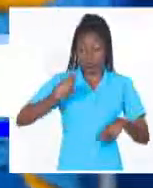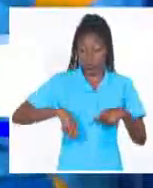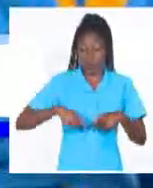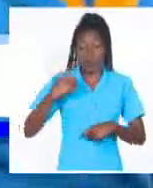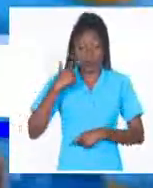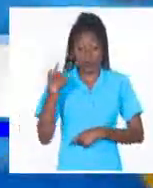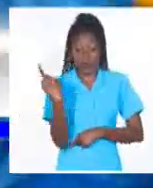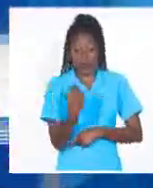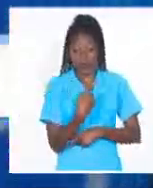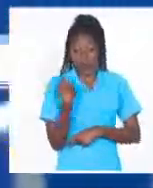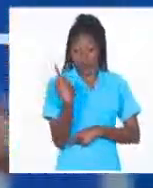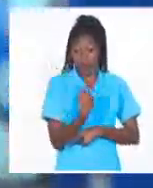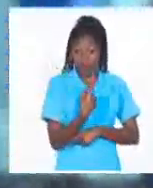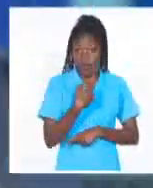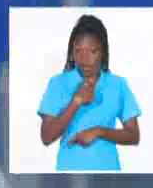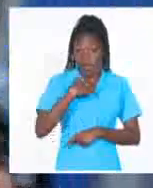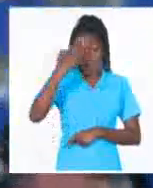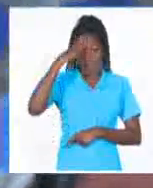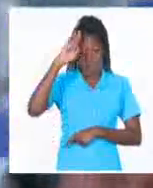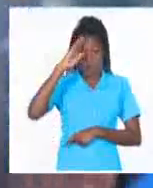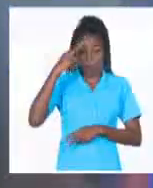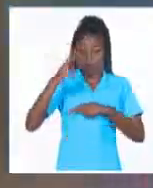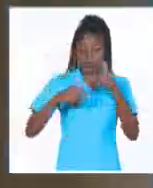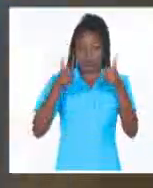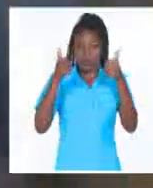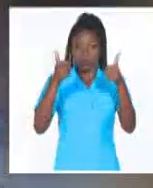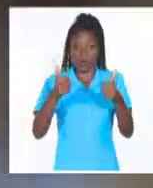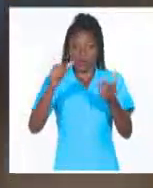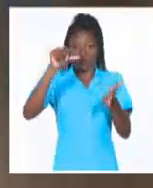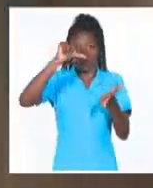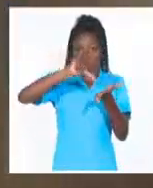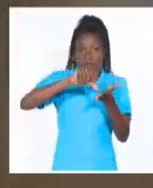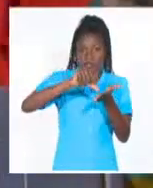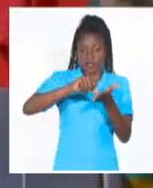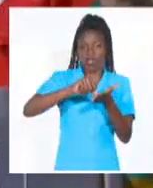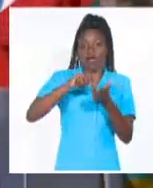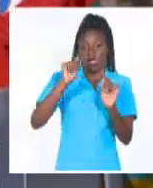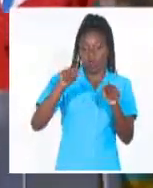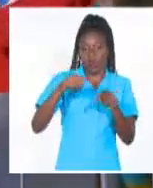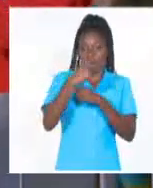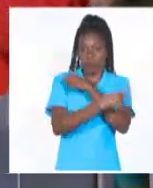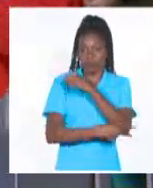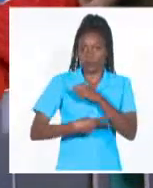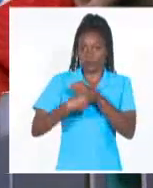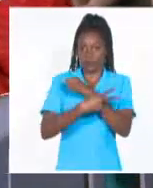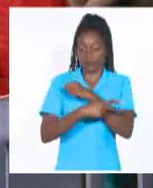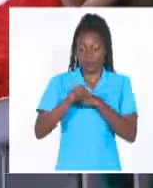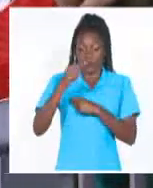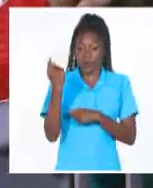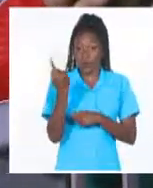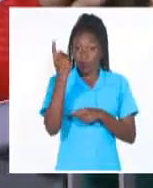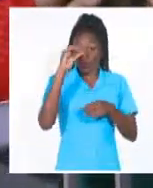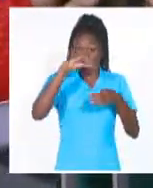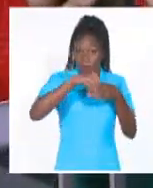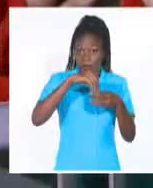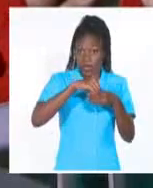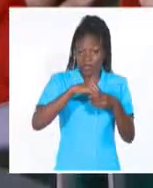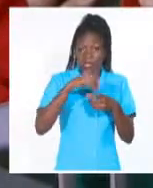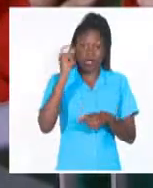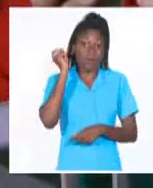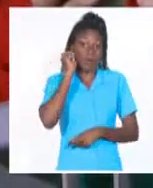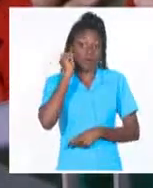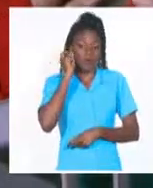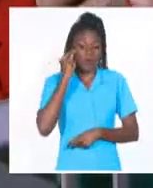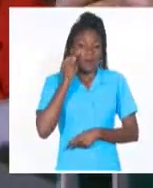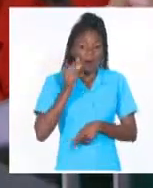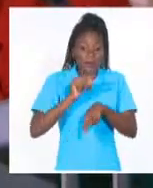nuestras reeditaron la actuación conseguida en los Juegos Centroamericanos de San Salvador. Una de sus integrantes, el Yunis Lady de la Caridad García,